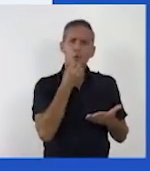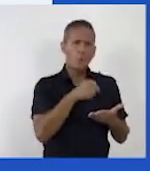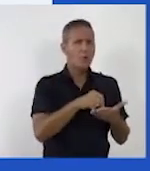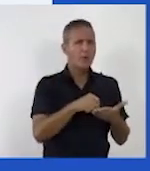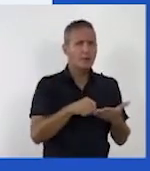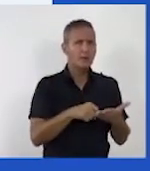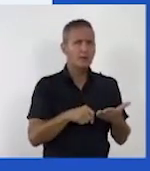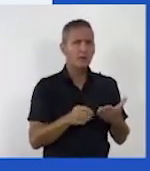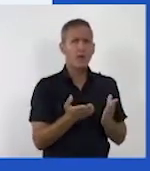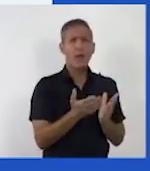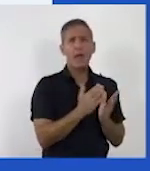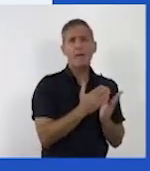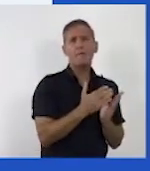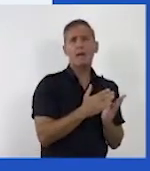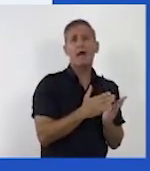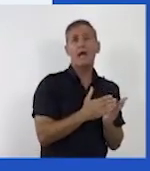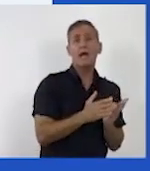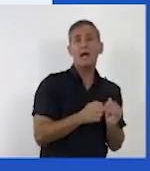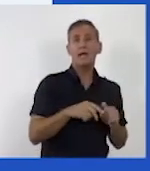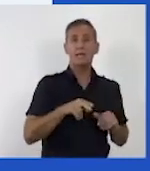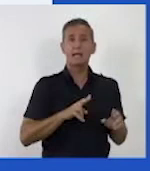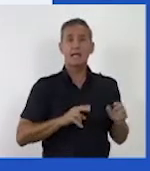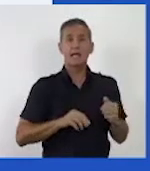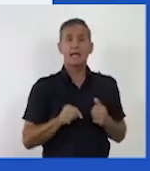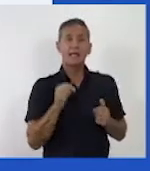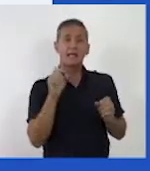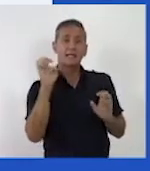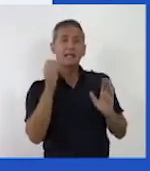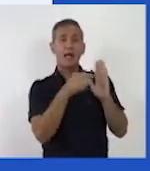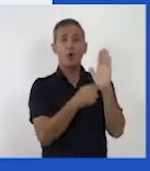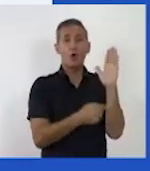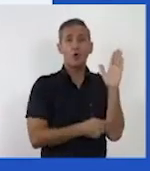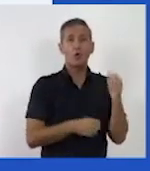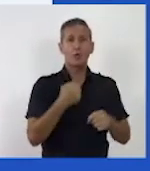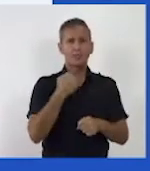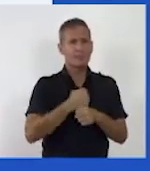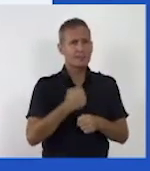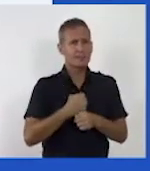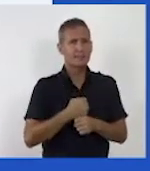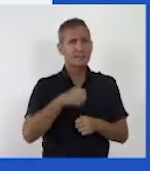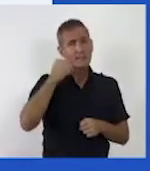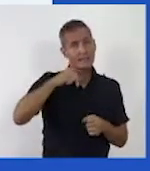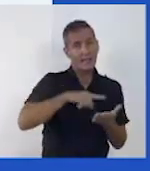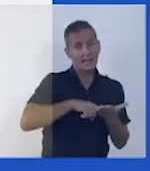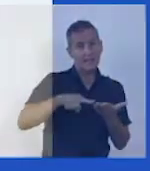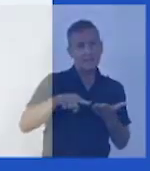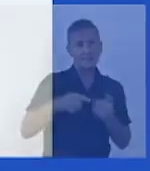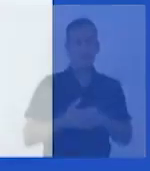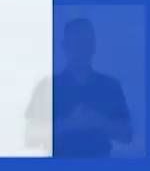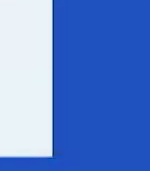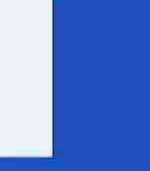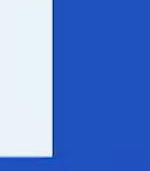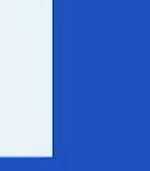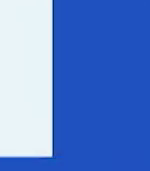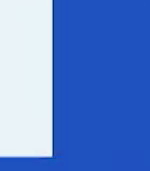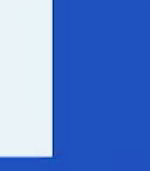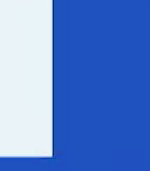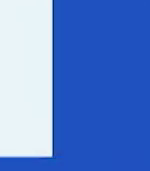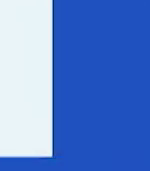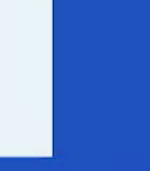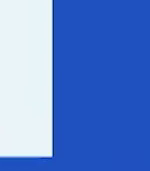copiar las páginas que le estamos orientando por las que en las que van a estar trabajando durante esas estas semanas